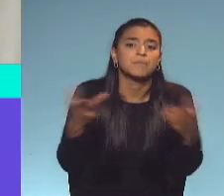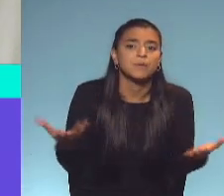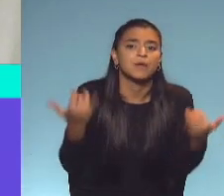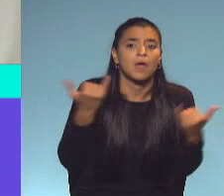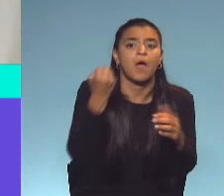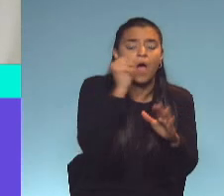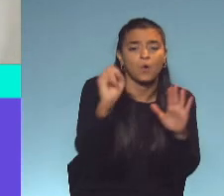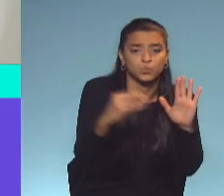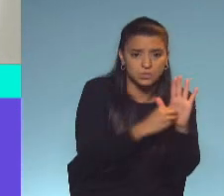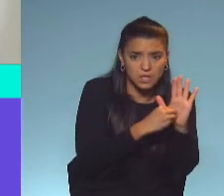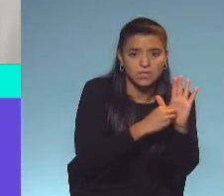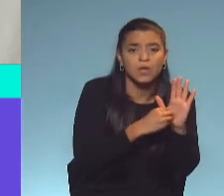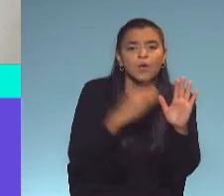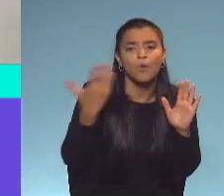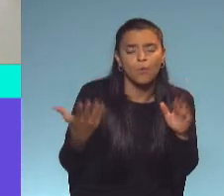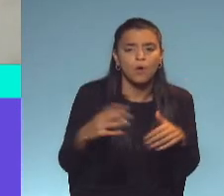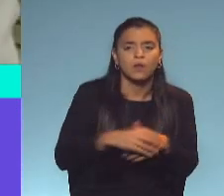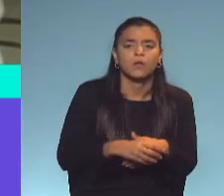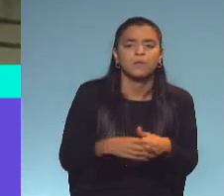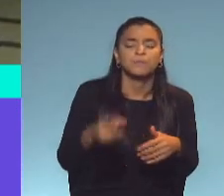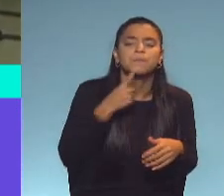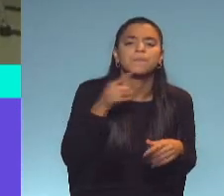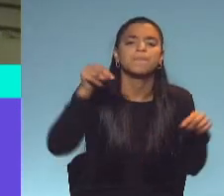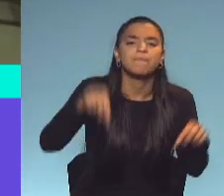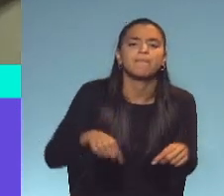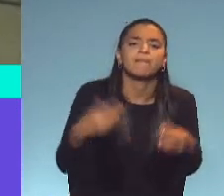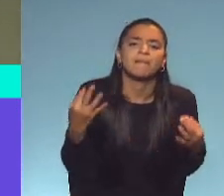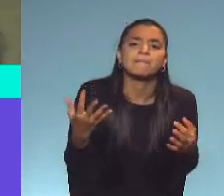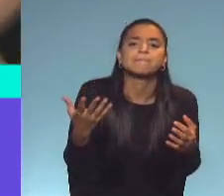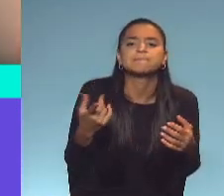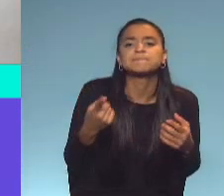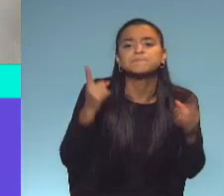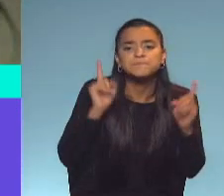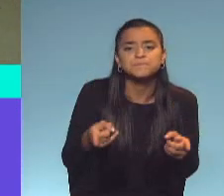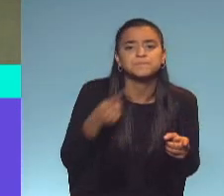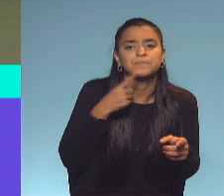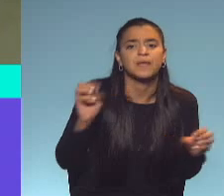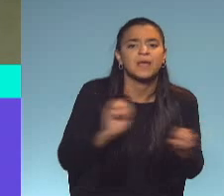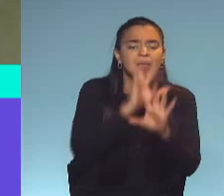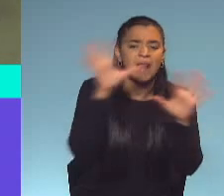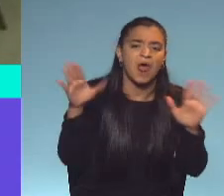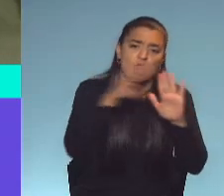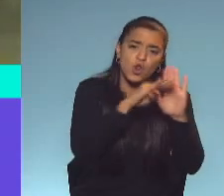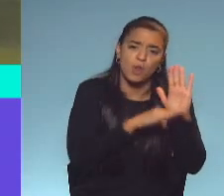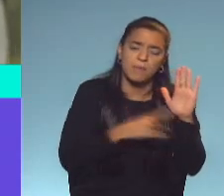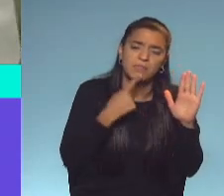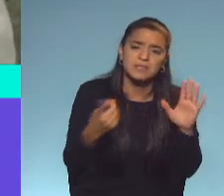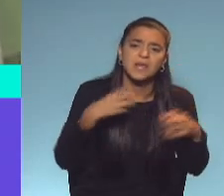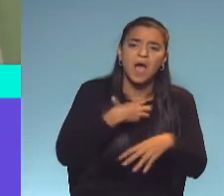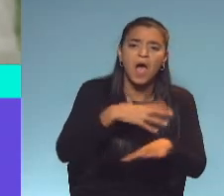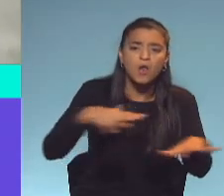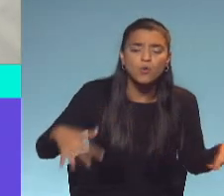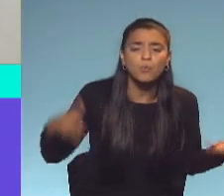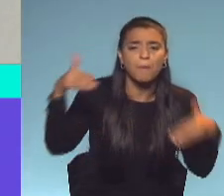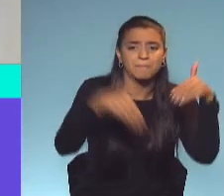el ausente y, bueno, de todas maneras se trata de llegar a esos chicos, pero bueno, es clara la normativa, los alumnos que no estén en